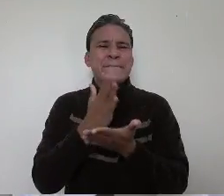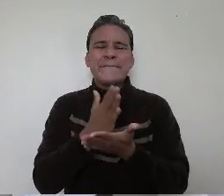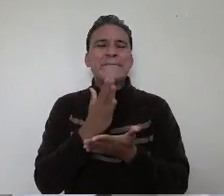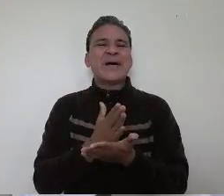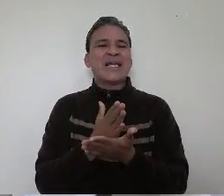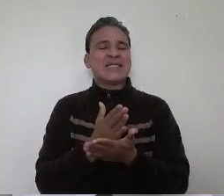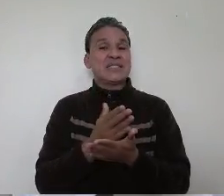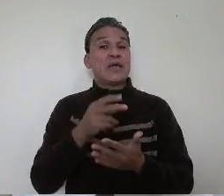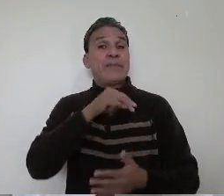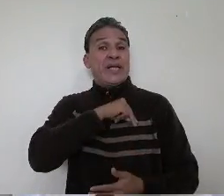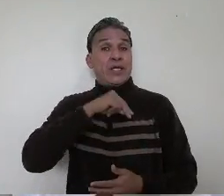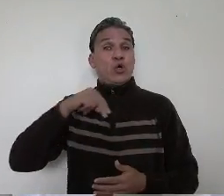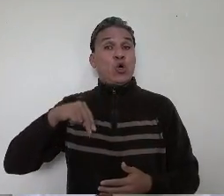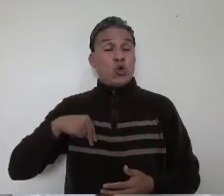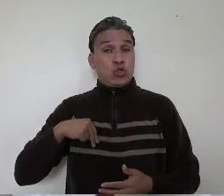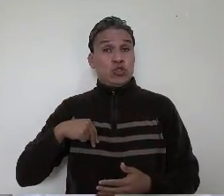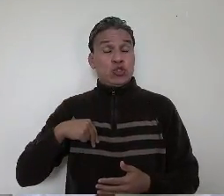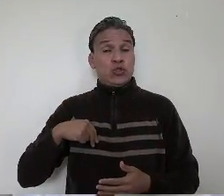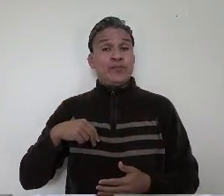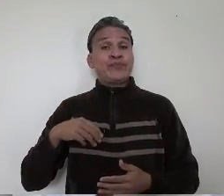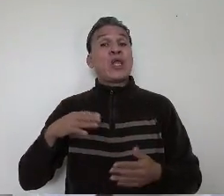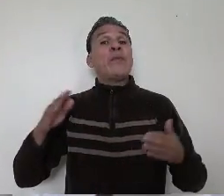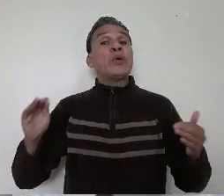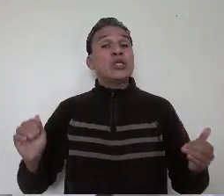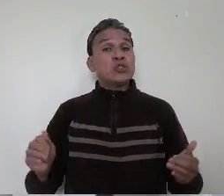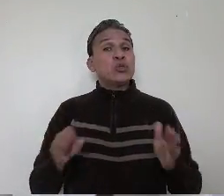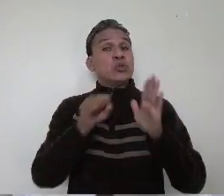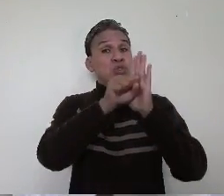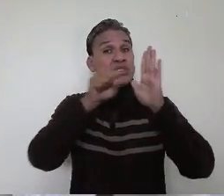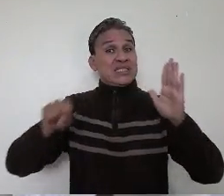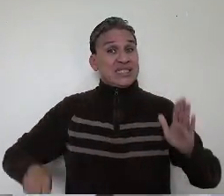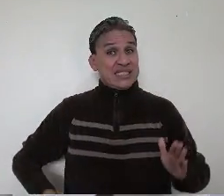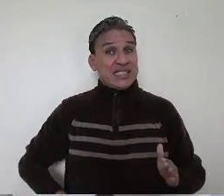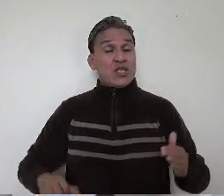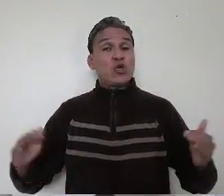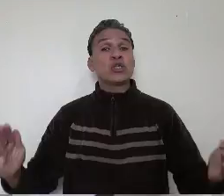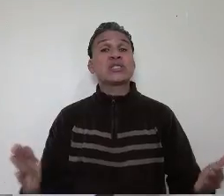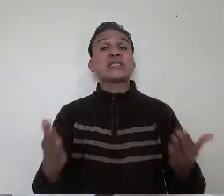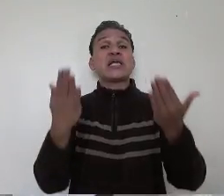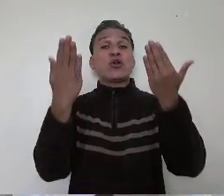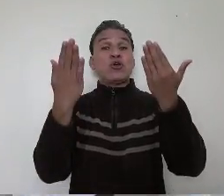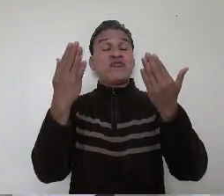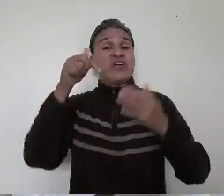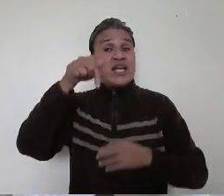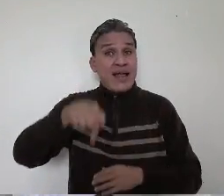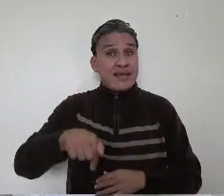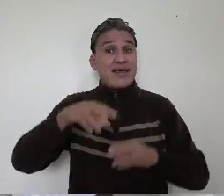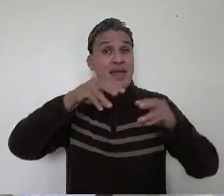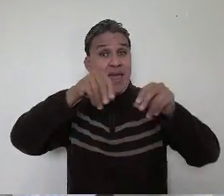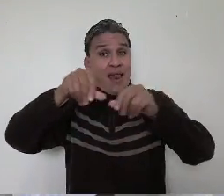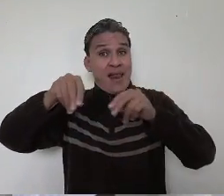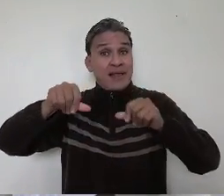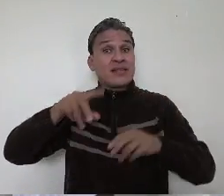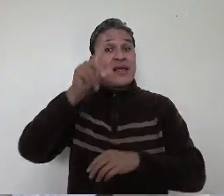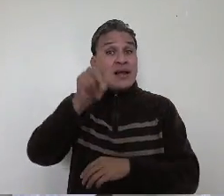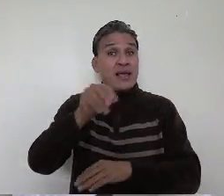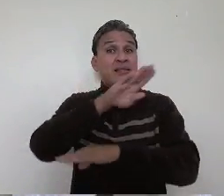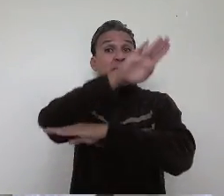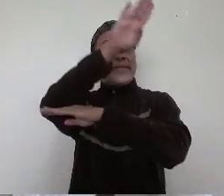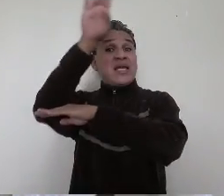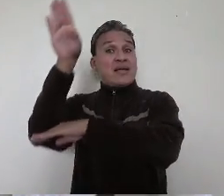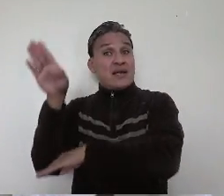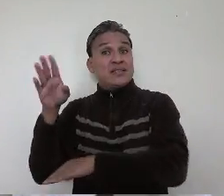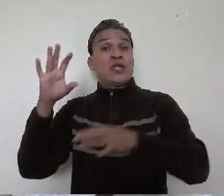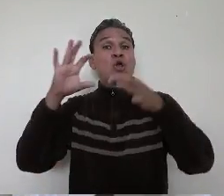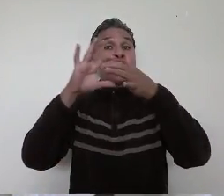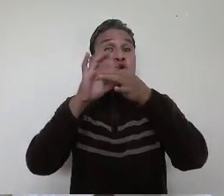Señor, te enaltece en el cielo y la tierra, y también nosotros, unidos a toda la Iglesia, cantamos el